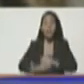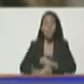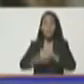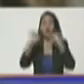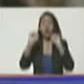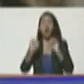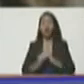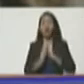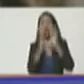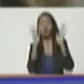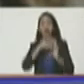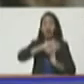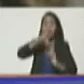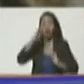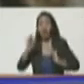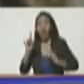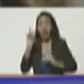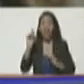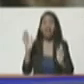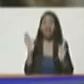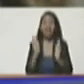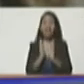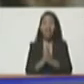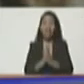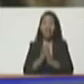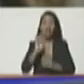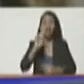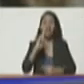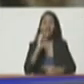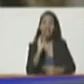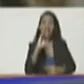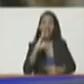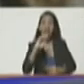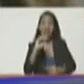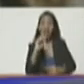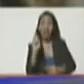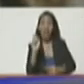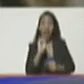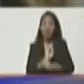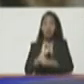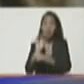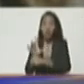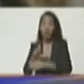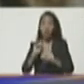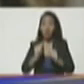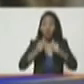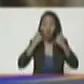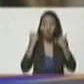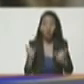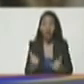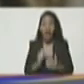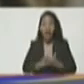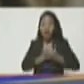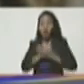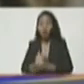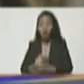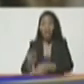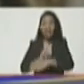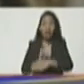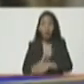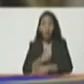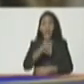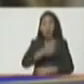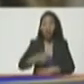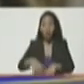San Vicente y las Granadinas, con el envío inmediato de ayuda humanitaria y personal